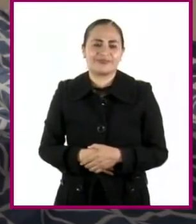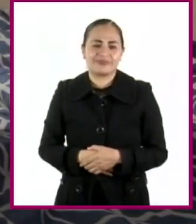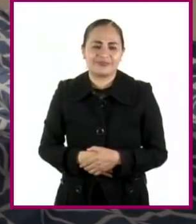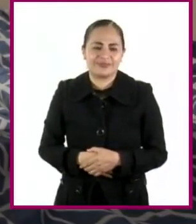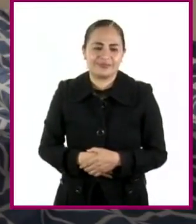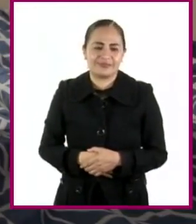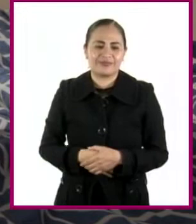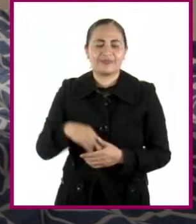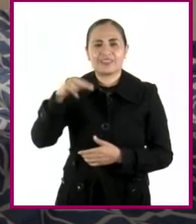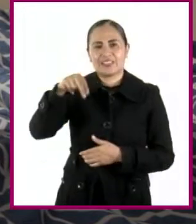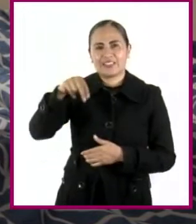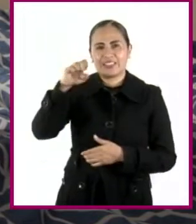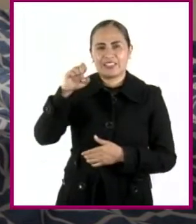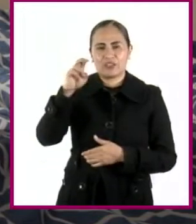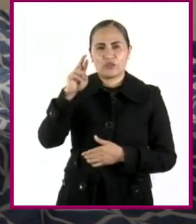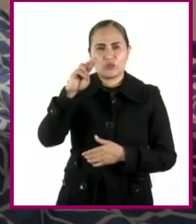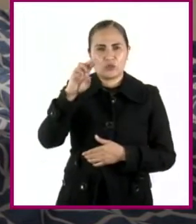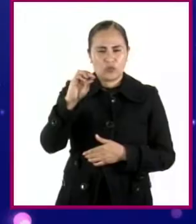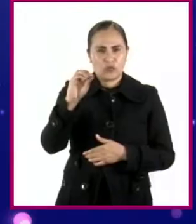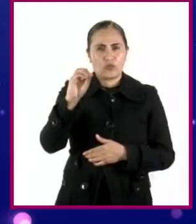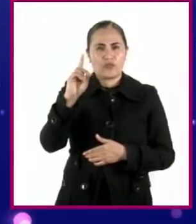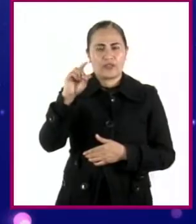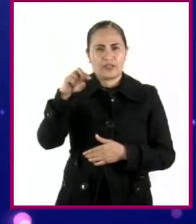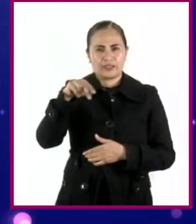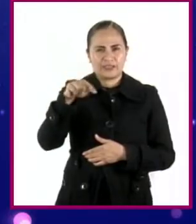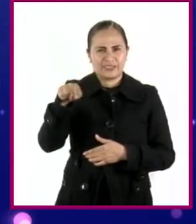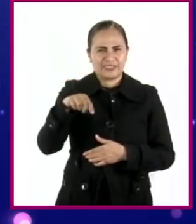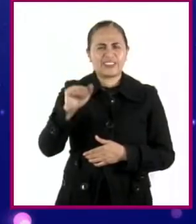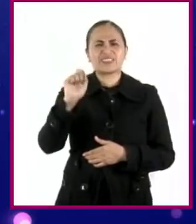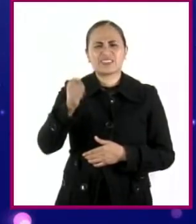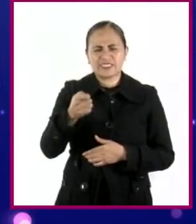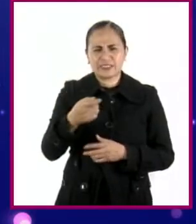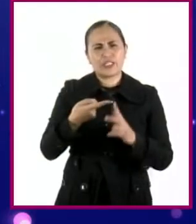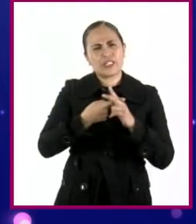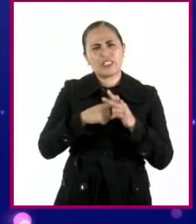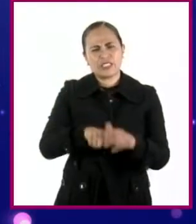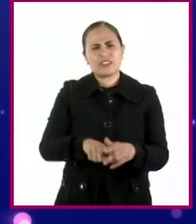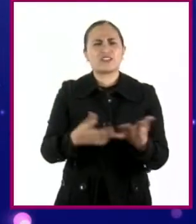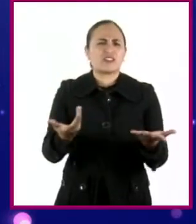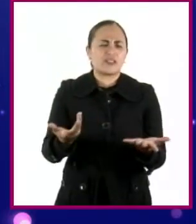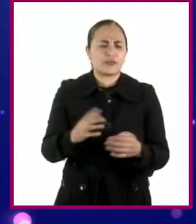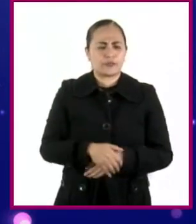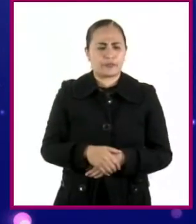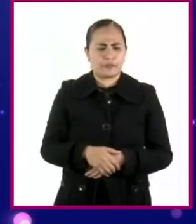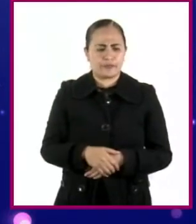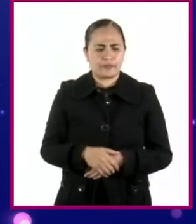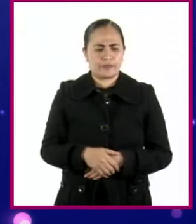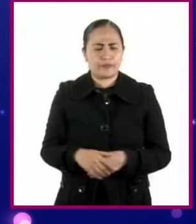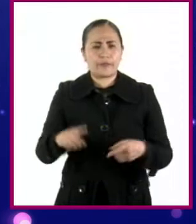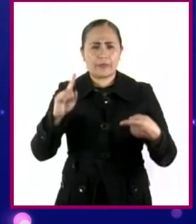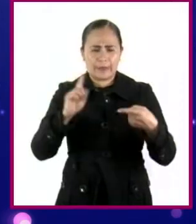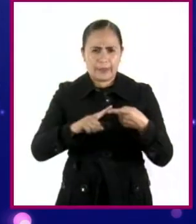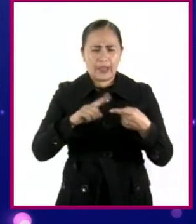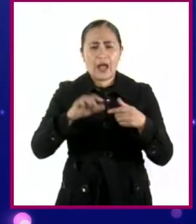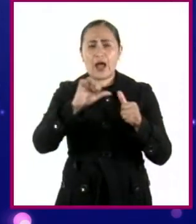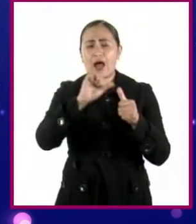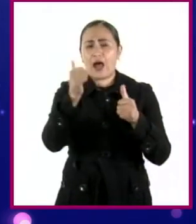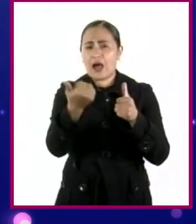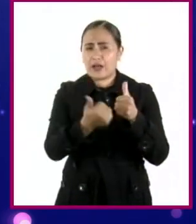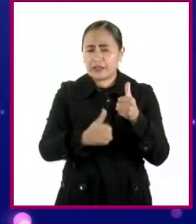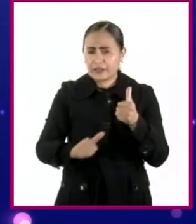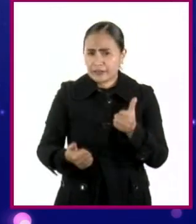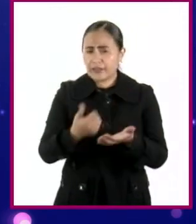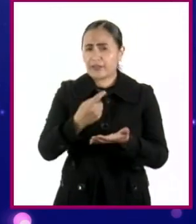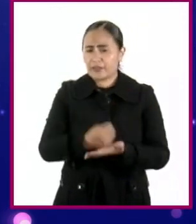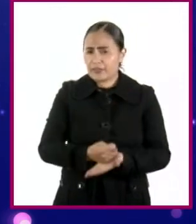¿Qué es la neurodanza y cuál es su origen? La neurodanza es una rama del arte terapia